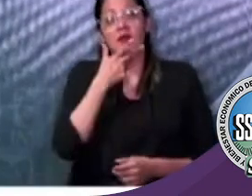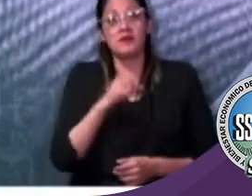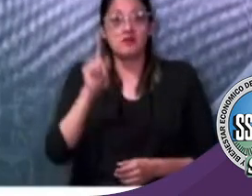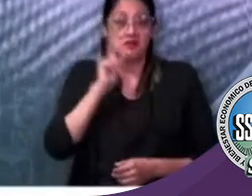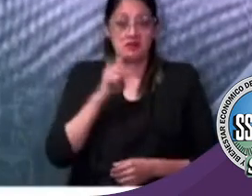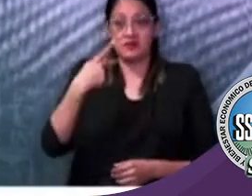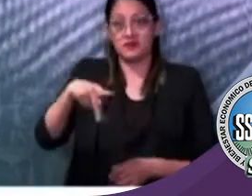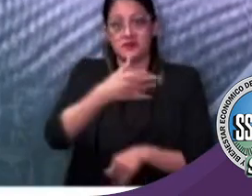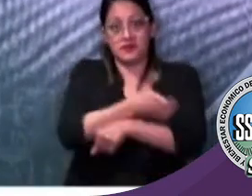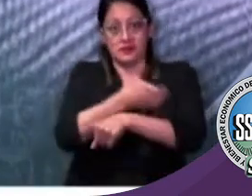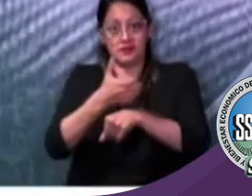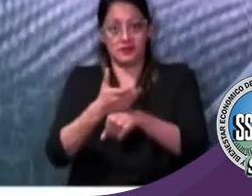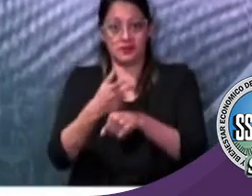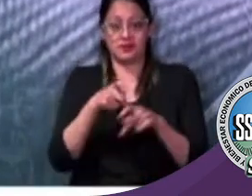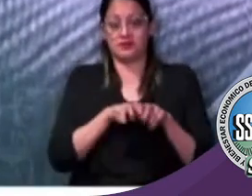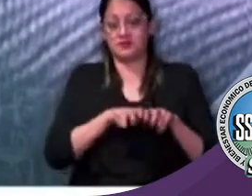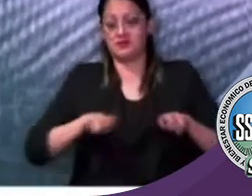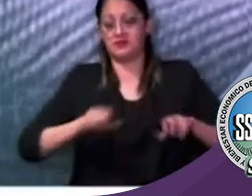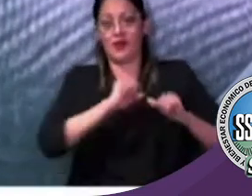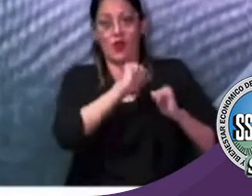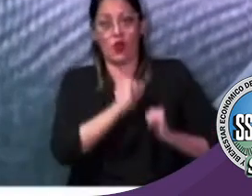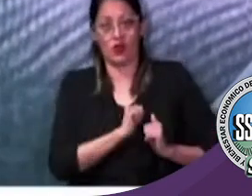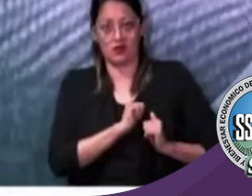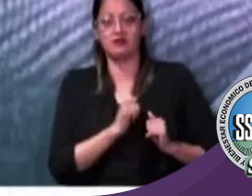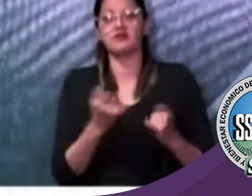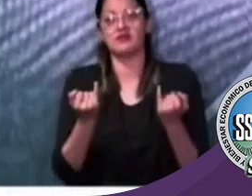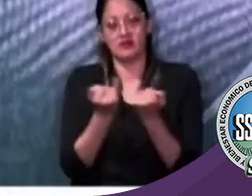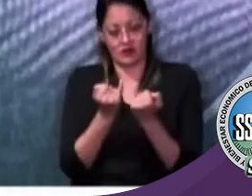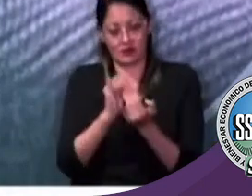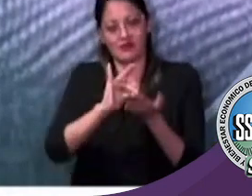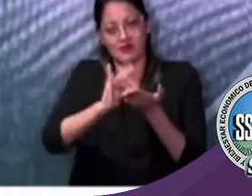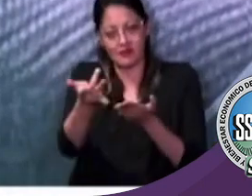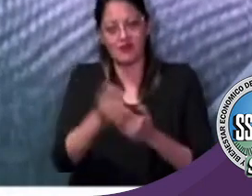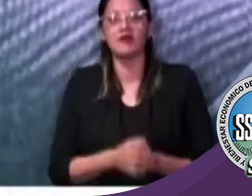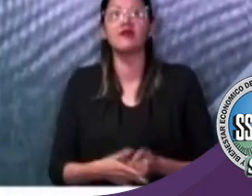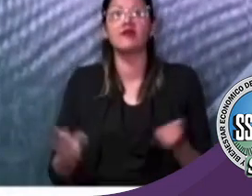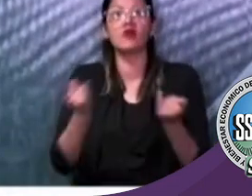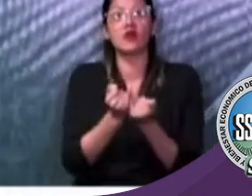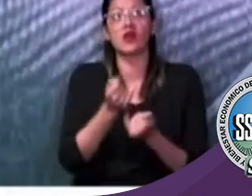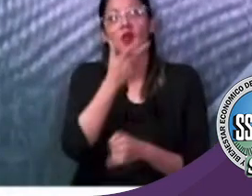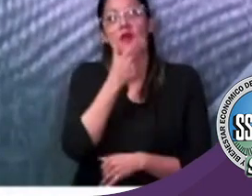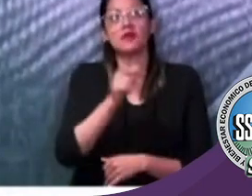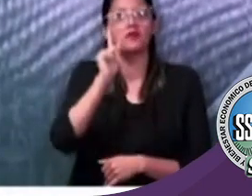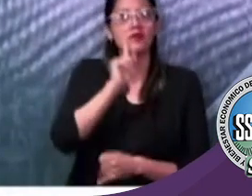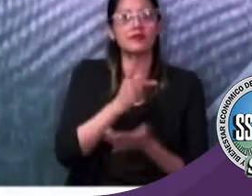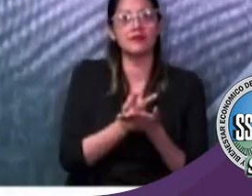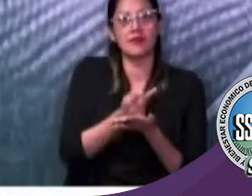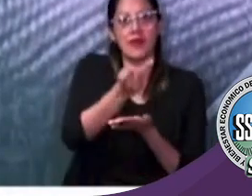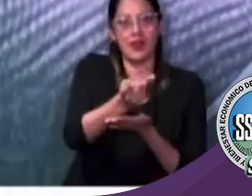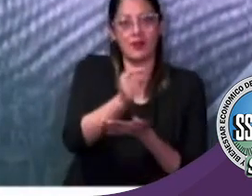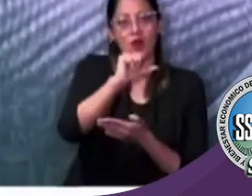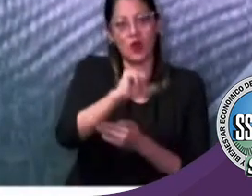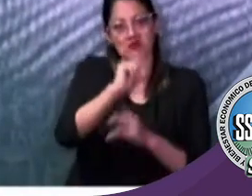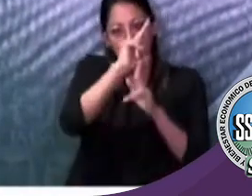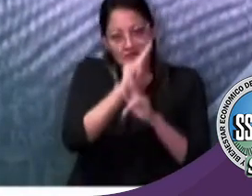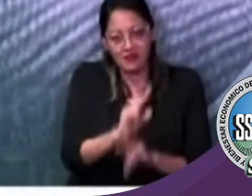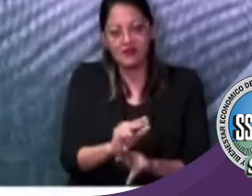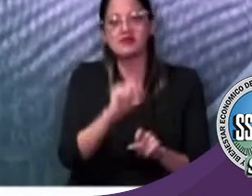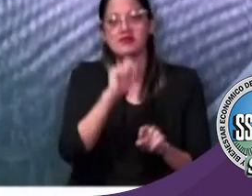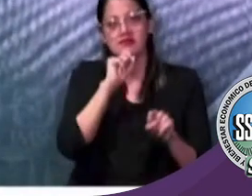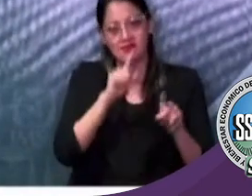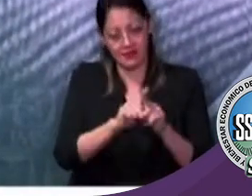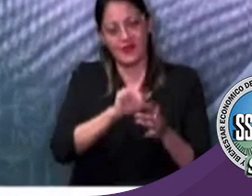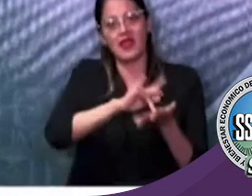los compañeros del Presidium, de las y los galardonados el día de hoy, y